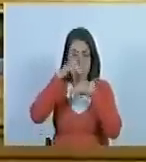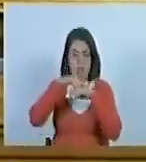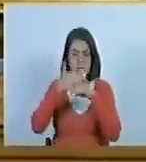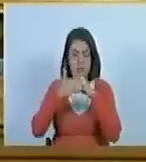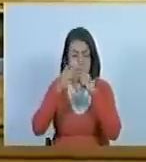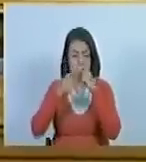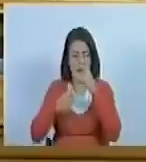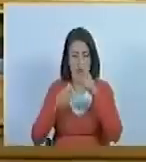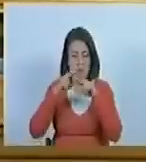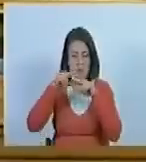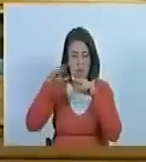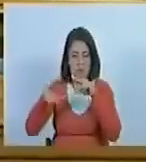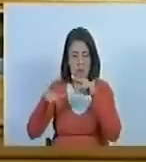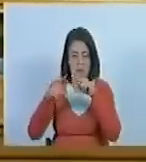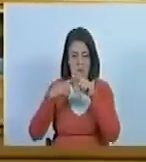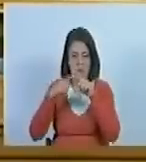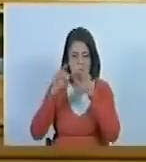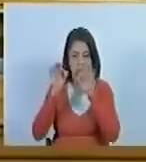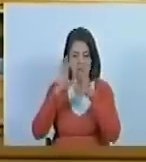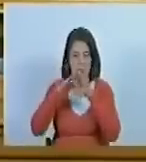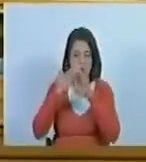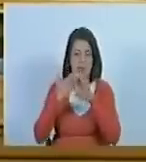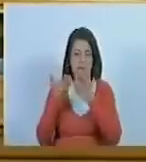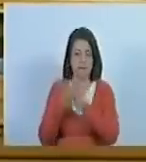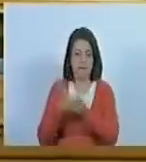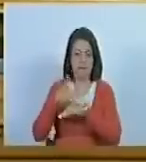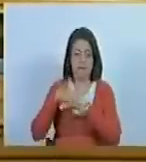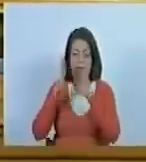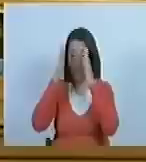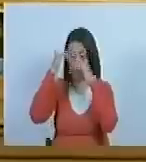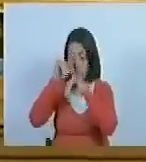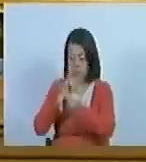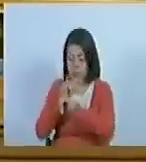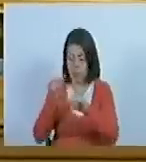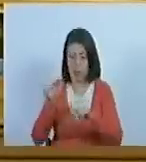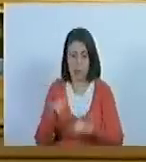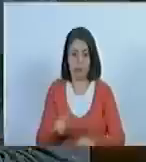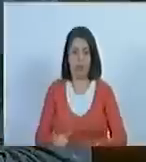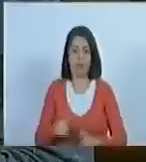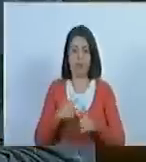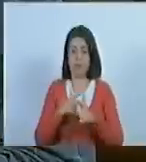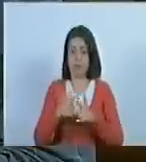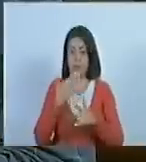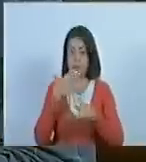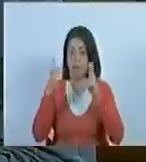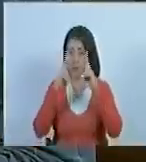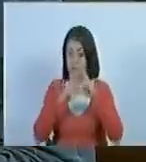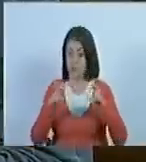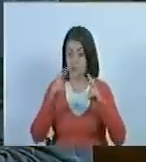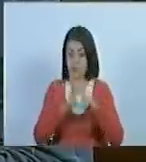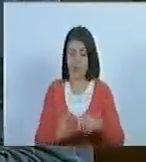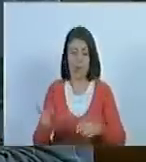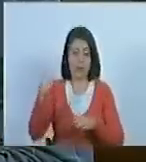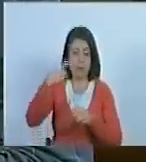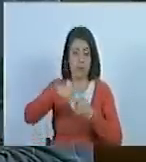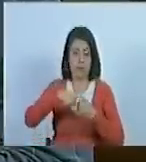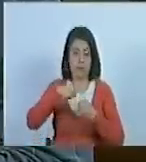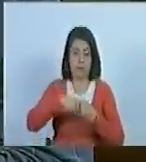las condiciones de esta niña en particular, porque fue debidamente atendida. En todo caso, la investigación debe